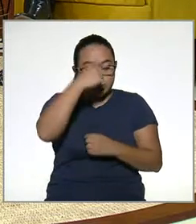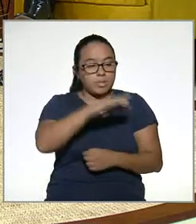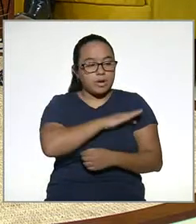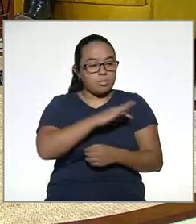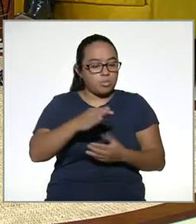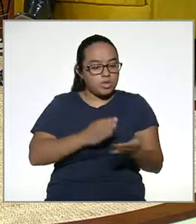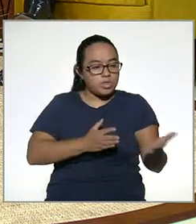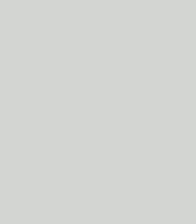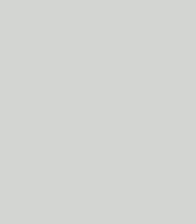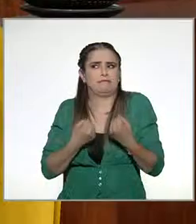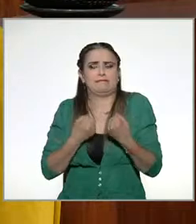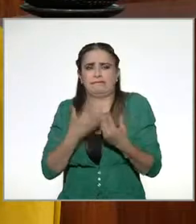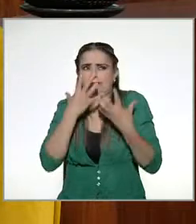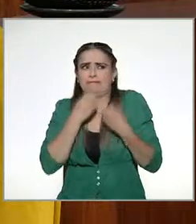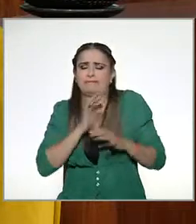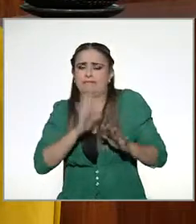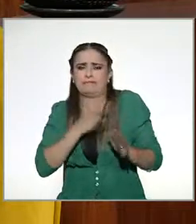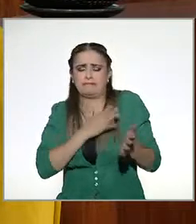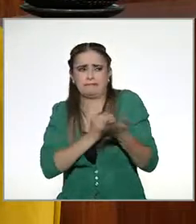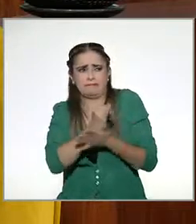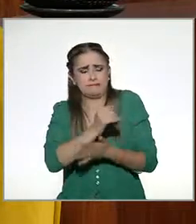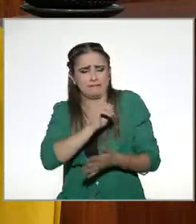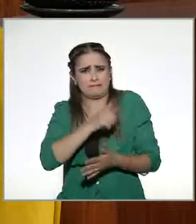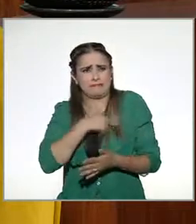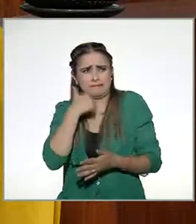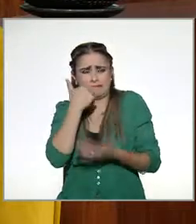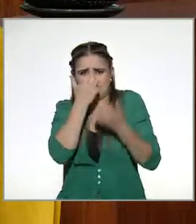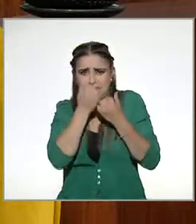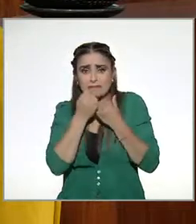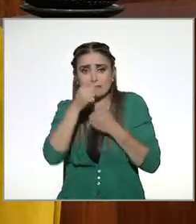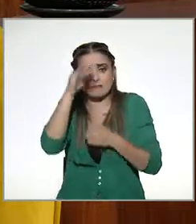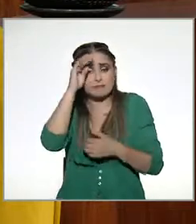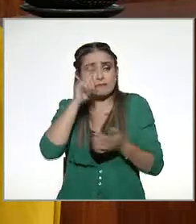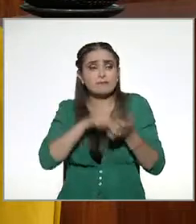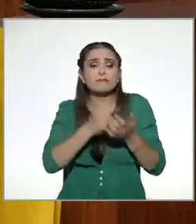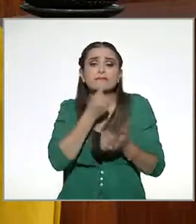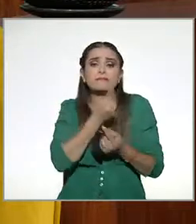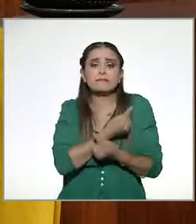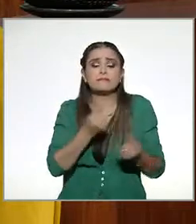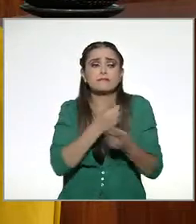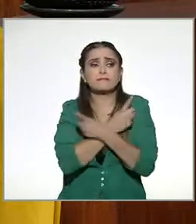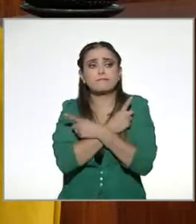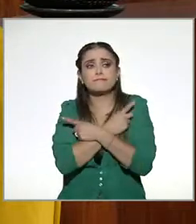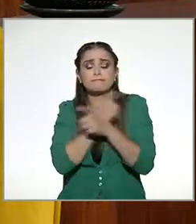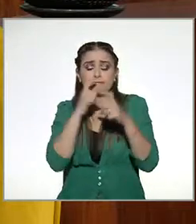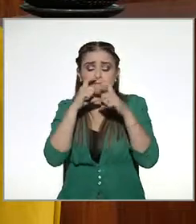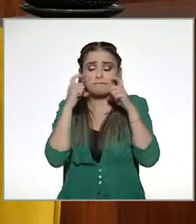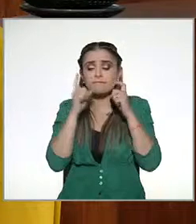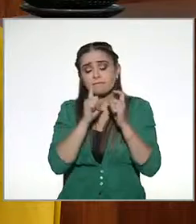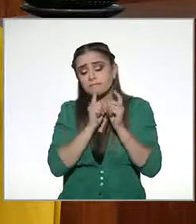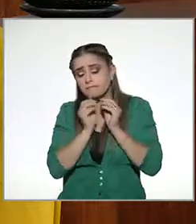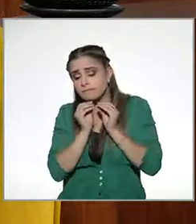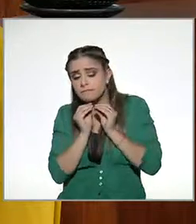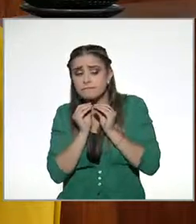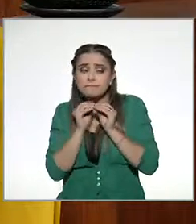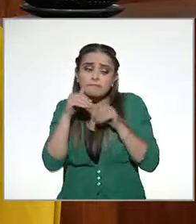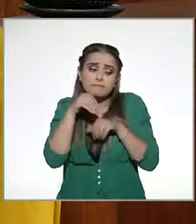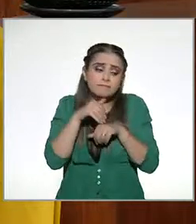al mundo del otro pensamos que los niños educaditos calladitos bien portados son los